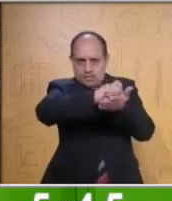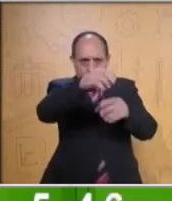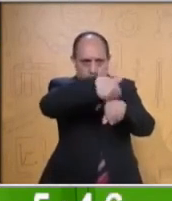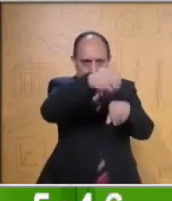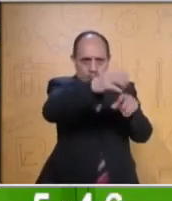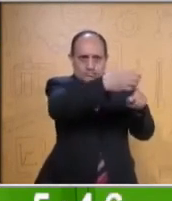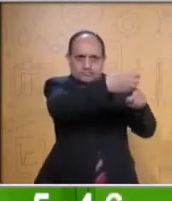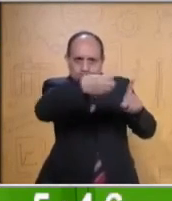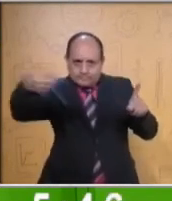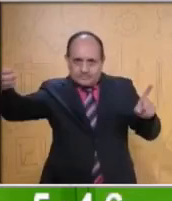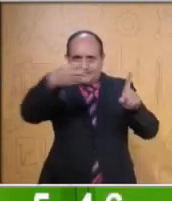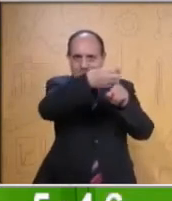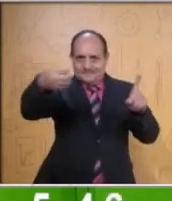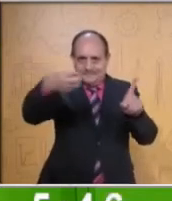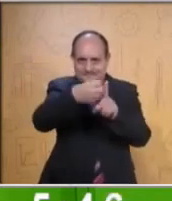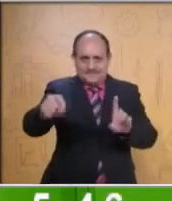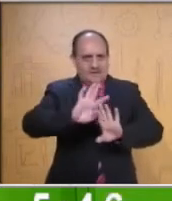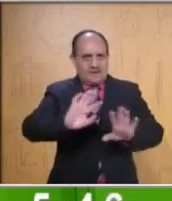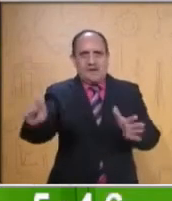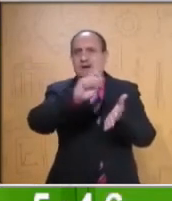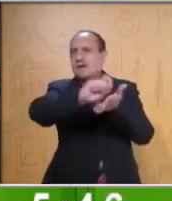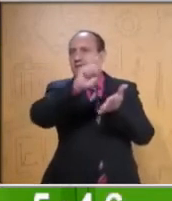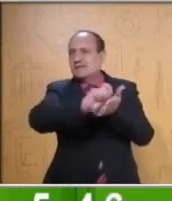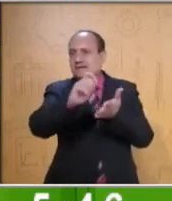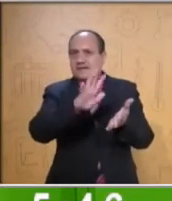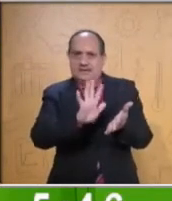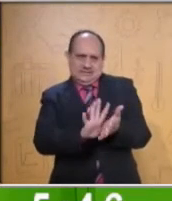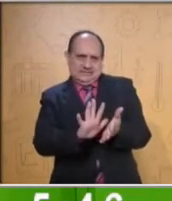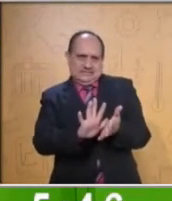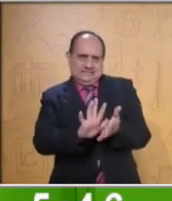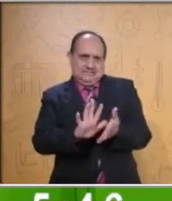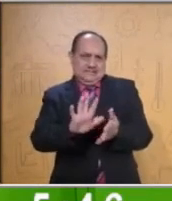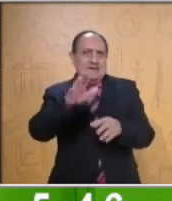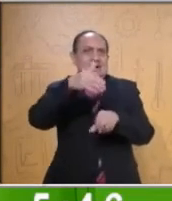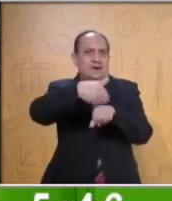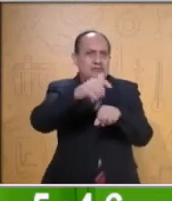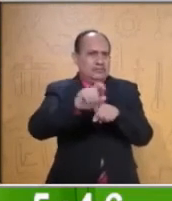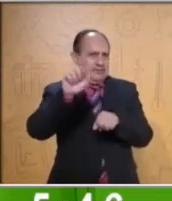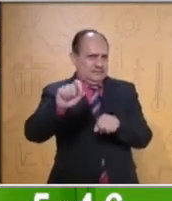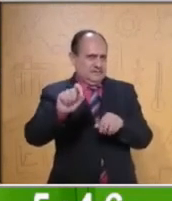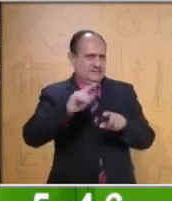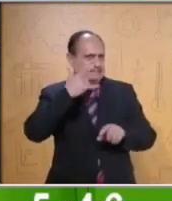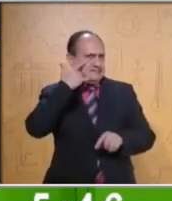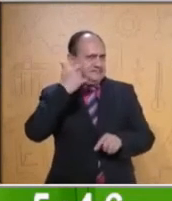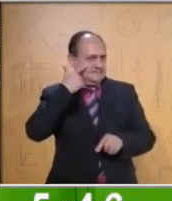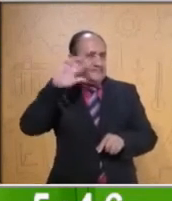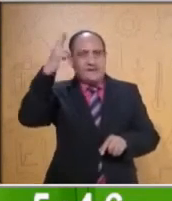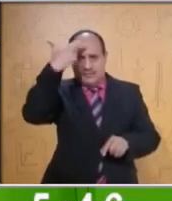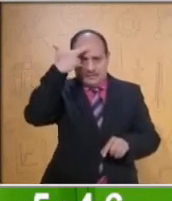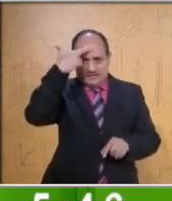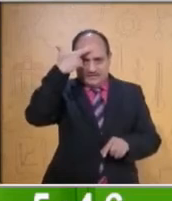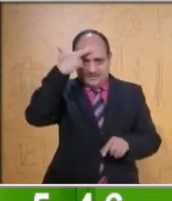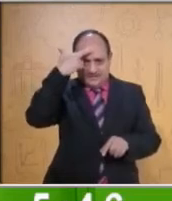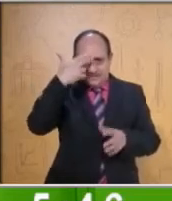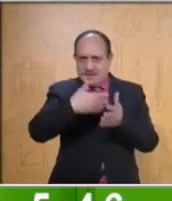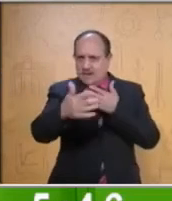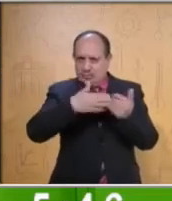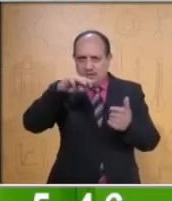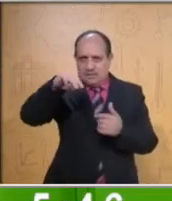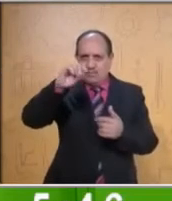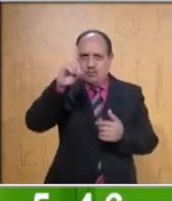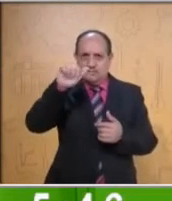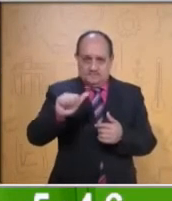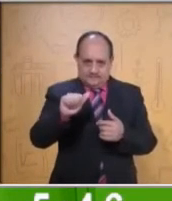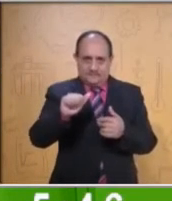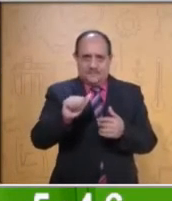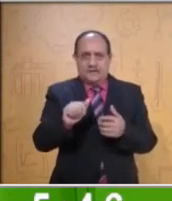de poner los datos, estoy anotando mi dato atípico, que es 20. Acuérdense que en la moda, para conveniencia mía,